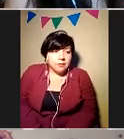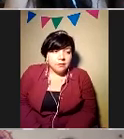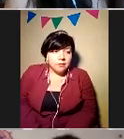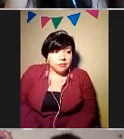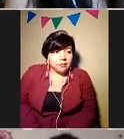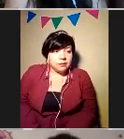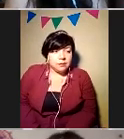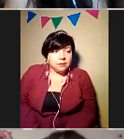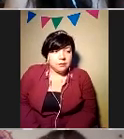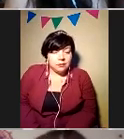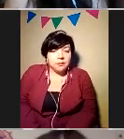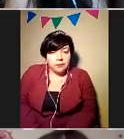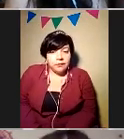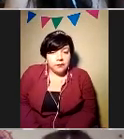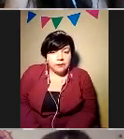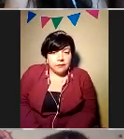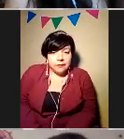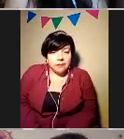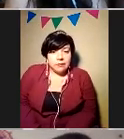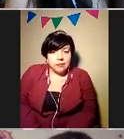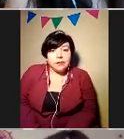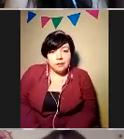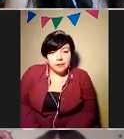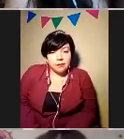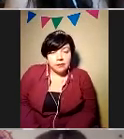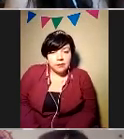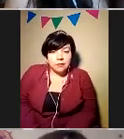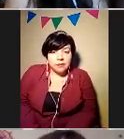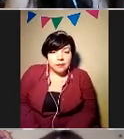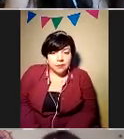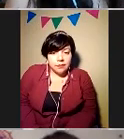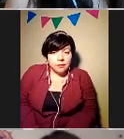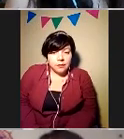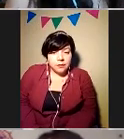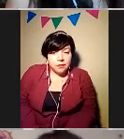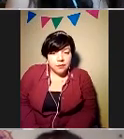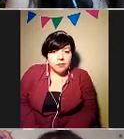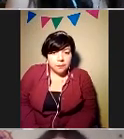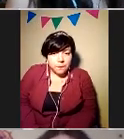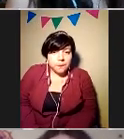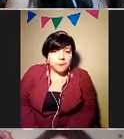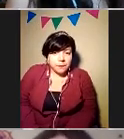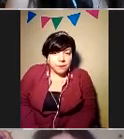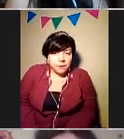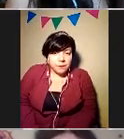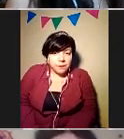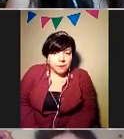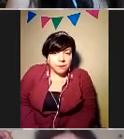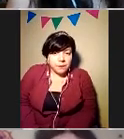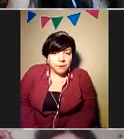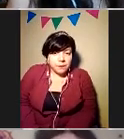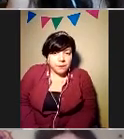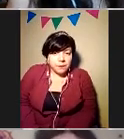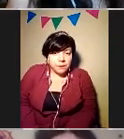No, ni si te queda cómodo, te queda mejor, hay que ver esos beneficios, de que sí te beneficia el consumidor. Hoy me esperan un poquito,